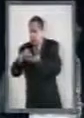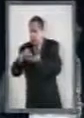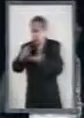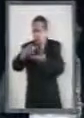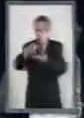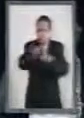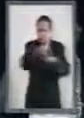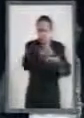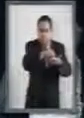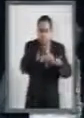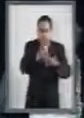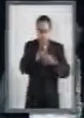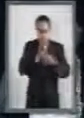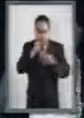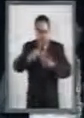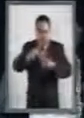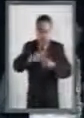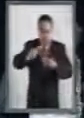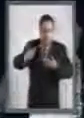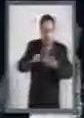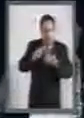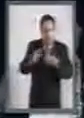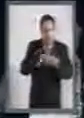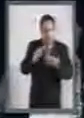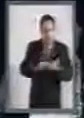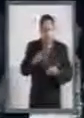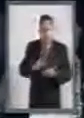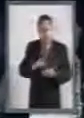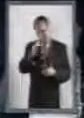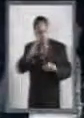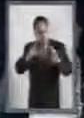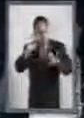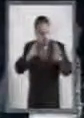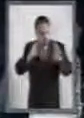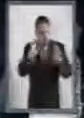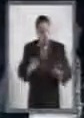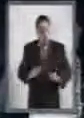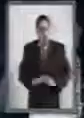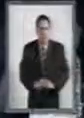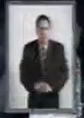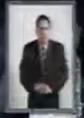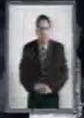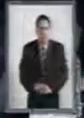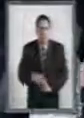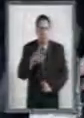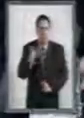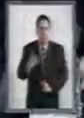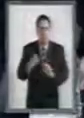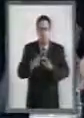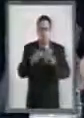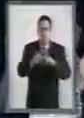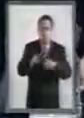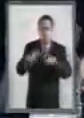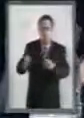justamente la lista para suscribirlo a todos aquellos que han levantado la mano. Y túrnese a las